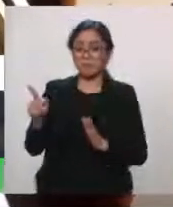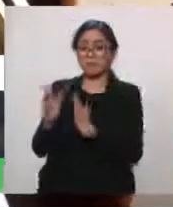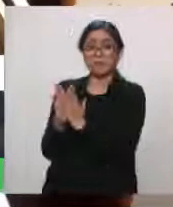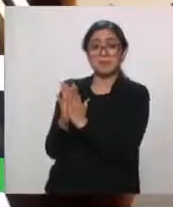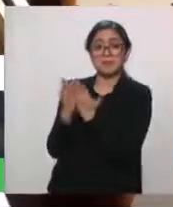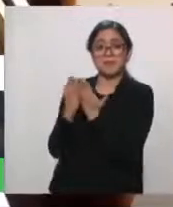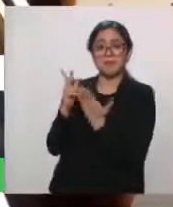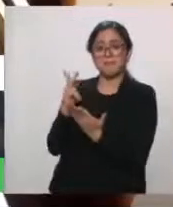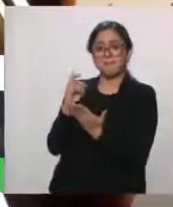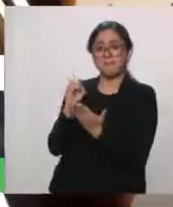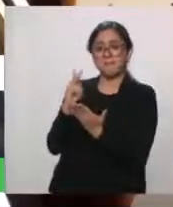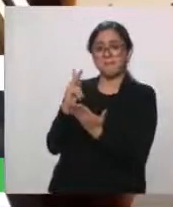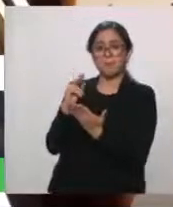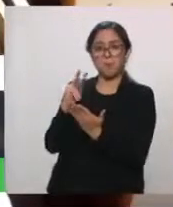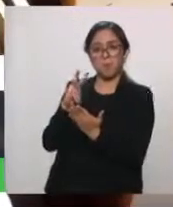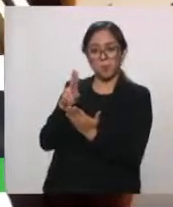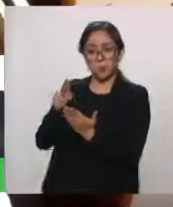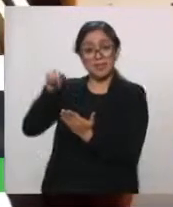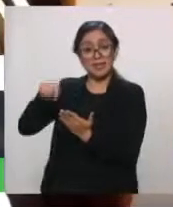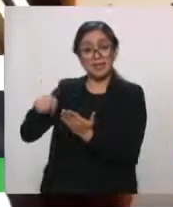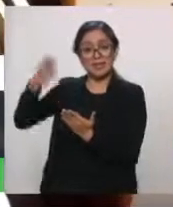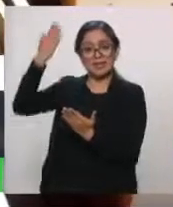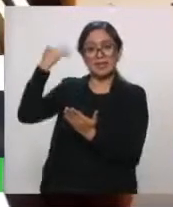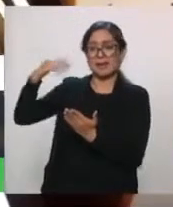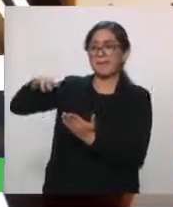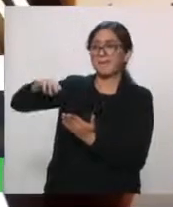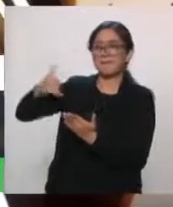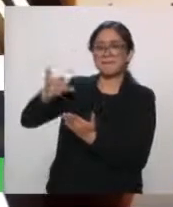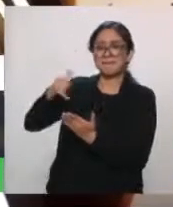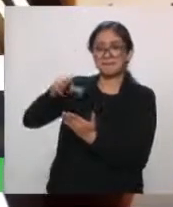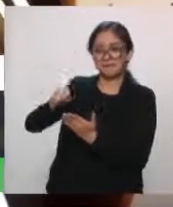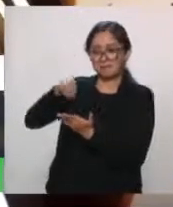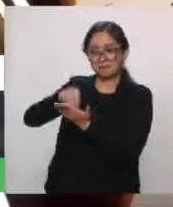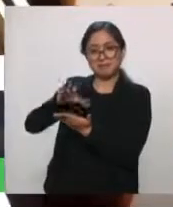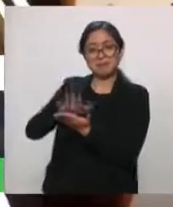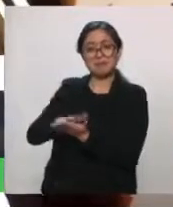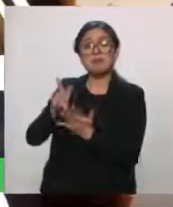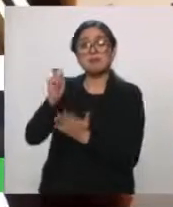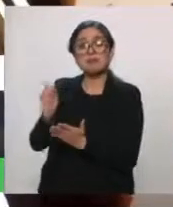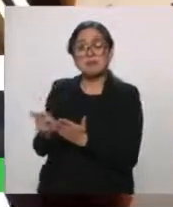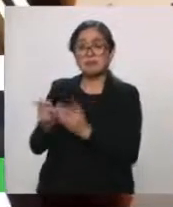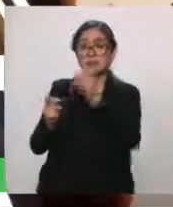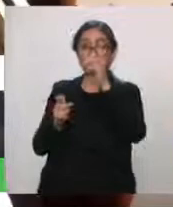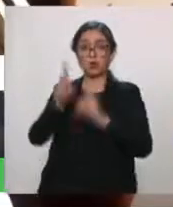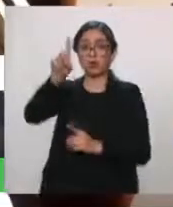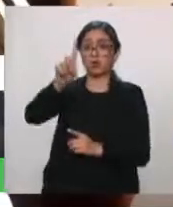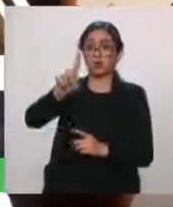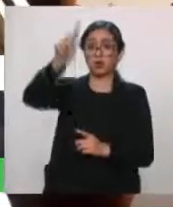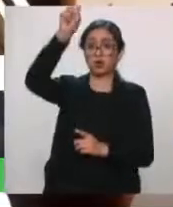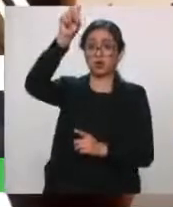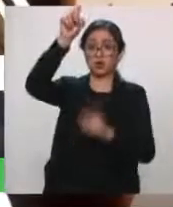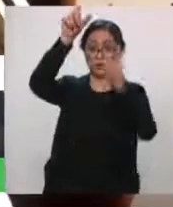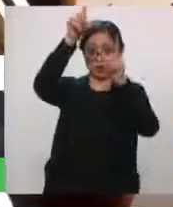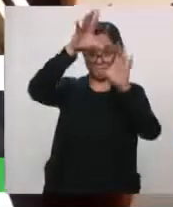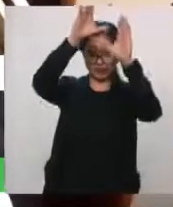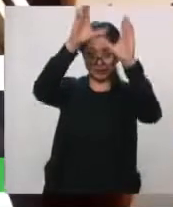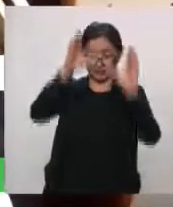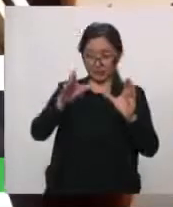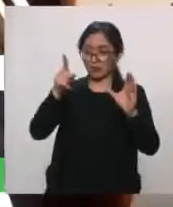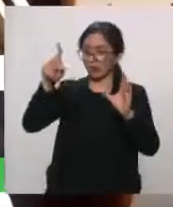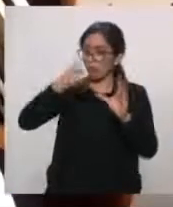libros sagrados de los mayas, los dioses hacen al hombre del maíz. Y yo creo que tienen